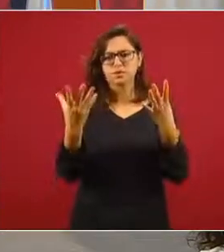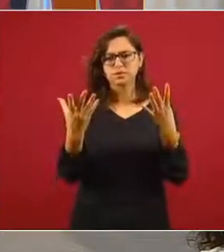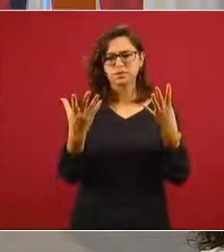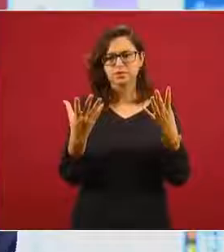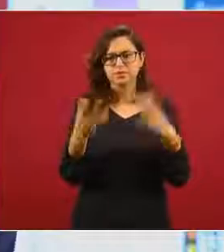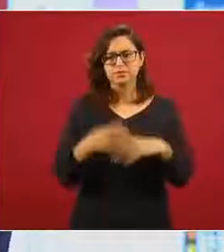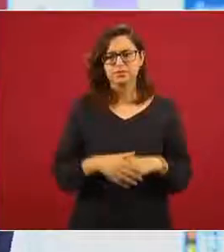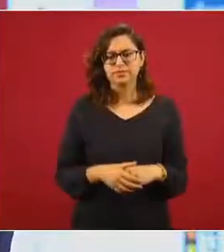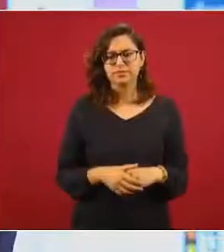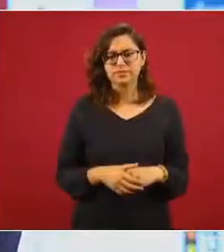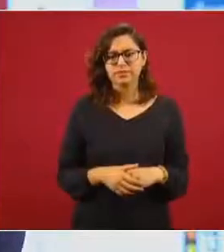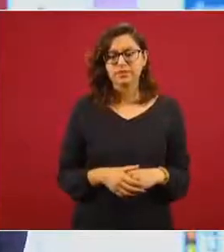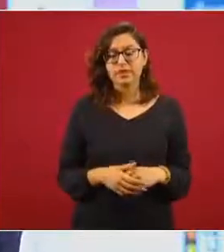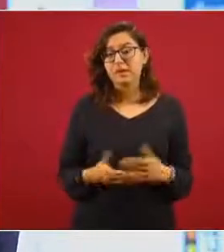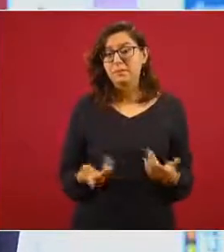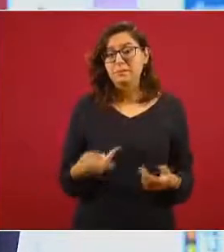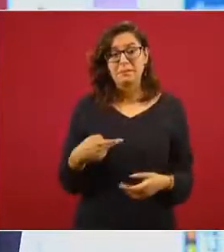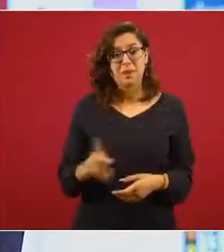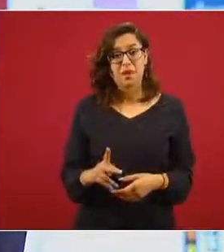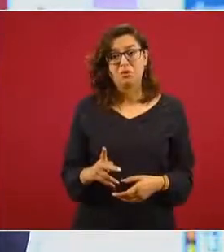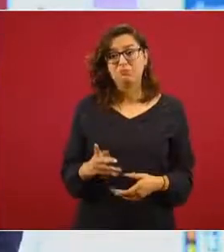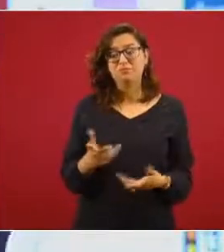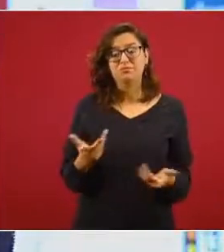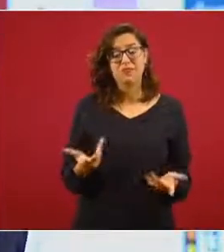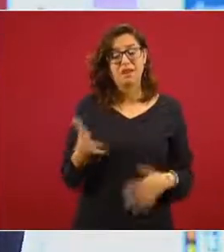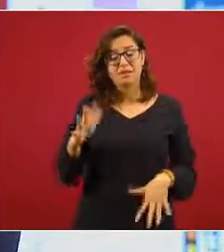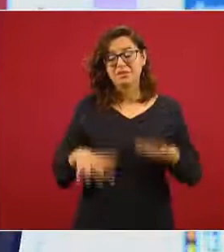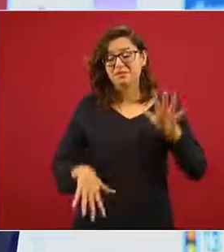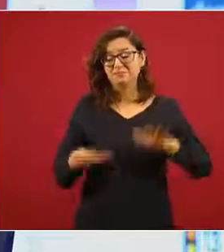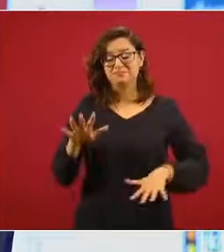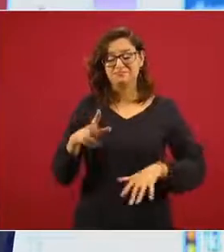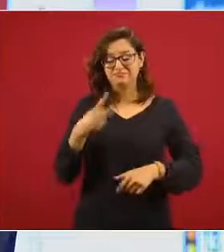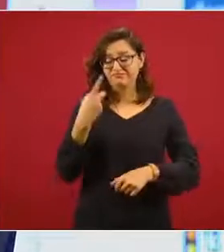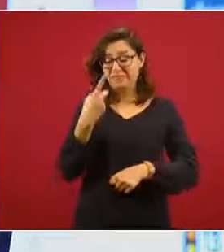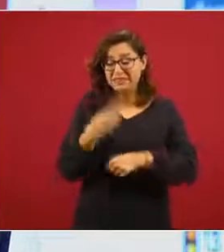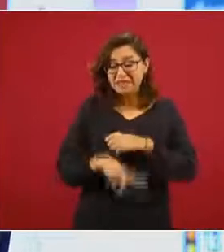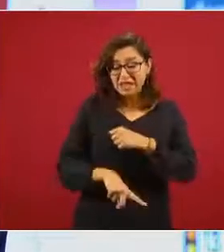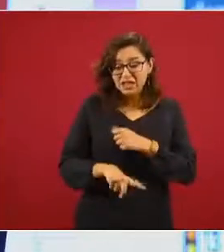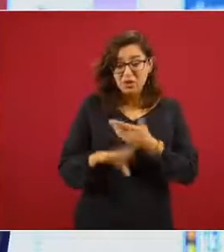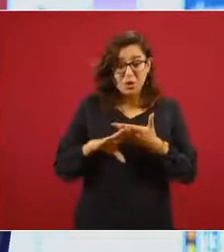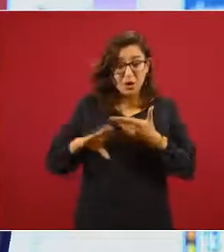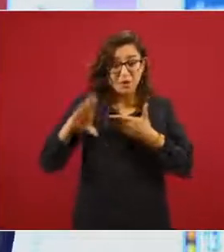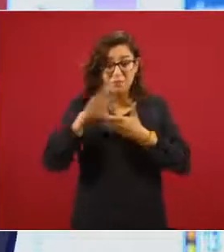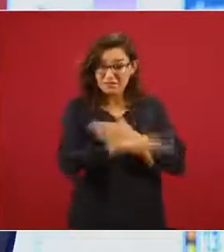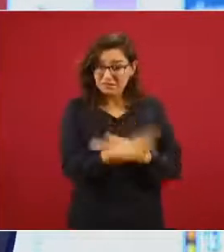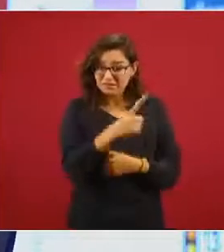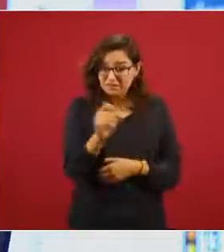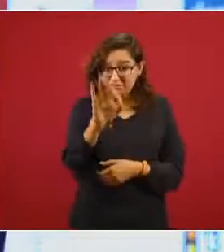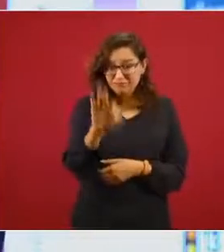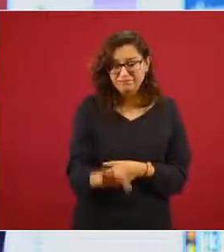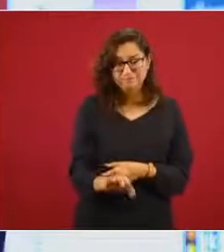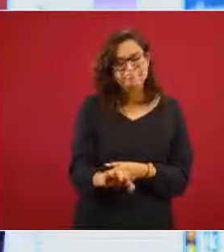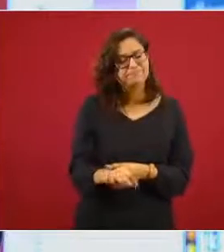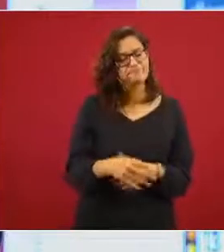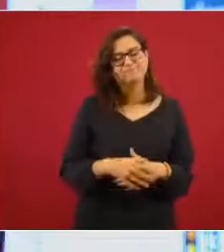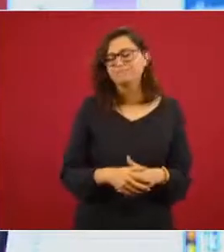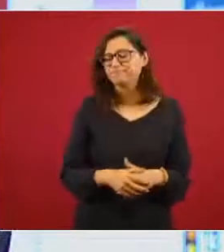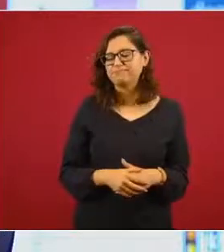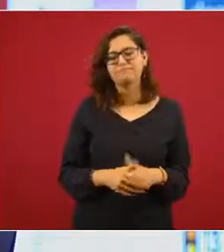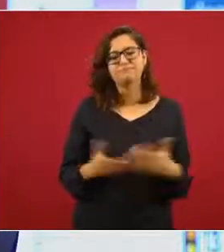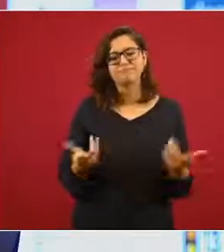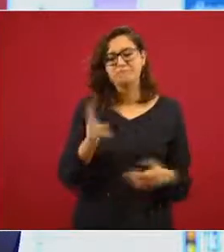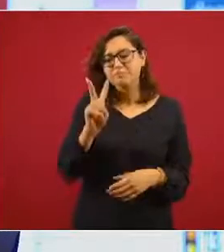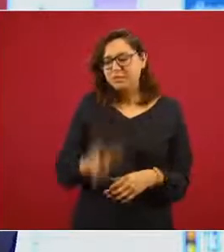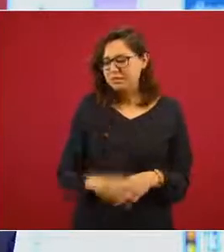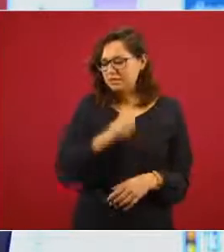daño no evitable. ¿Por qué razón? Porque inevitablemente, por más que es profundamente doloroso, como lo